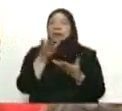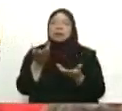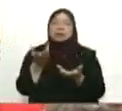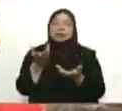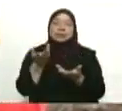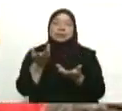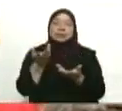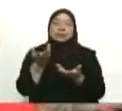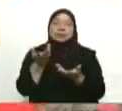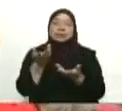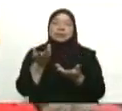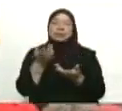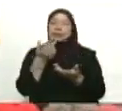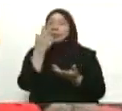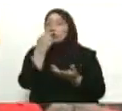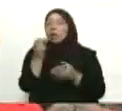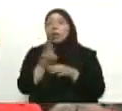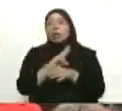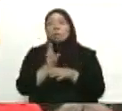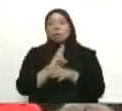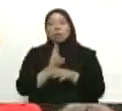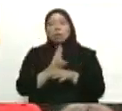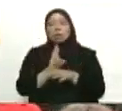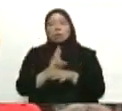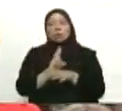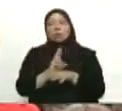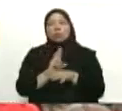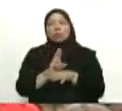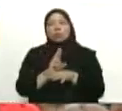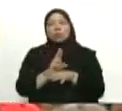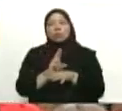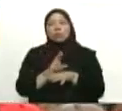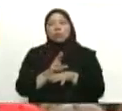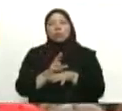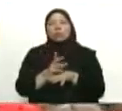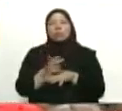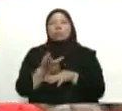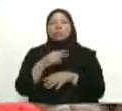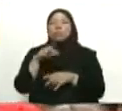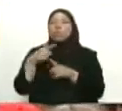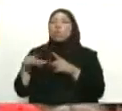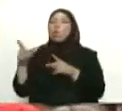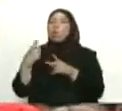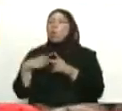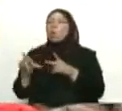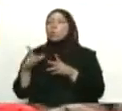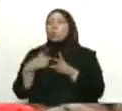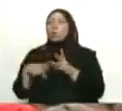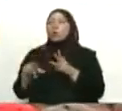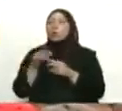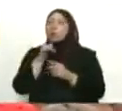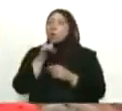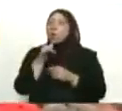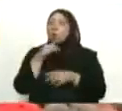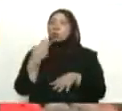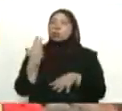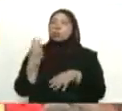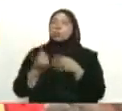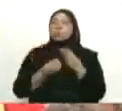le da como se llama rinitis rapidito Ah le pega uno por aquí y otro por allá otro por allá